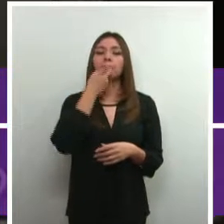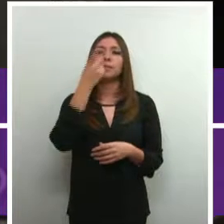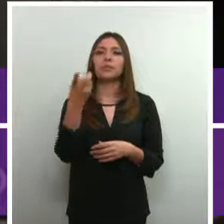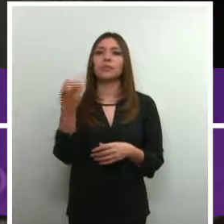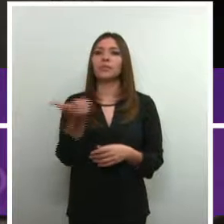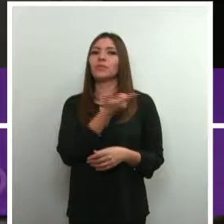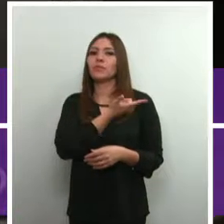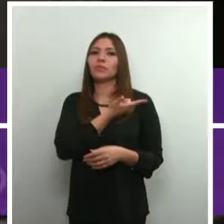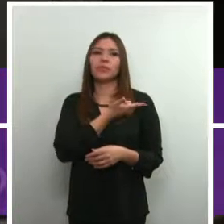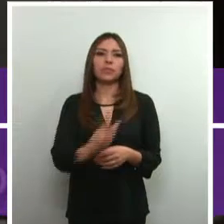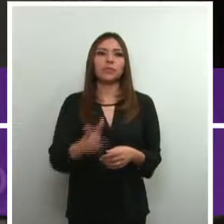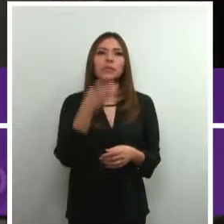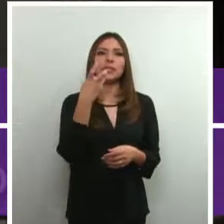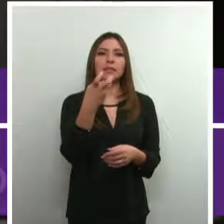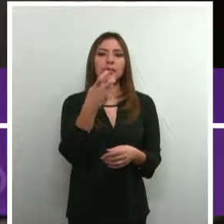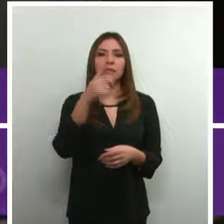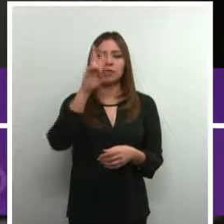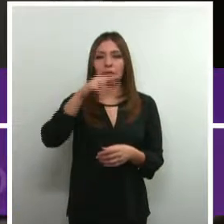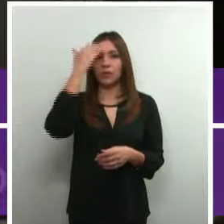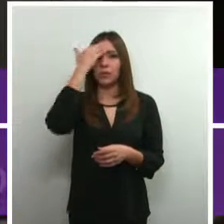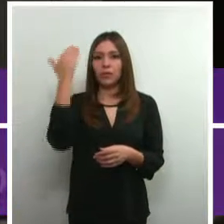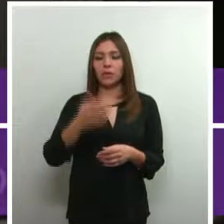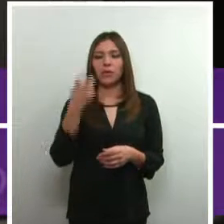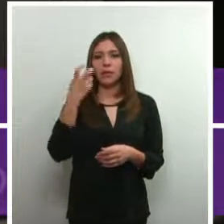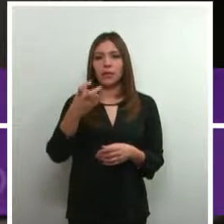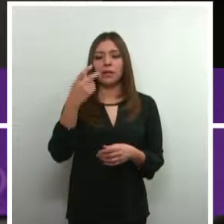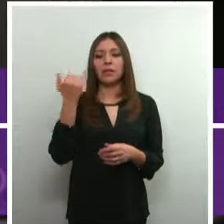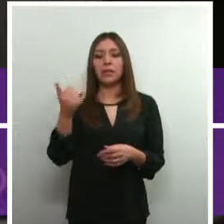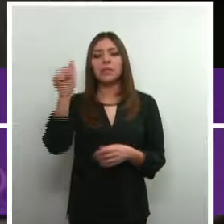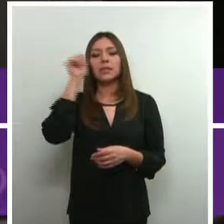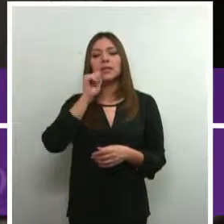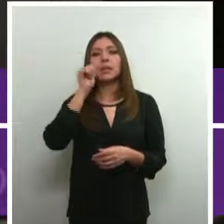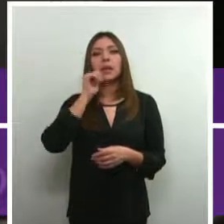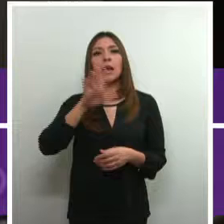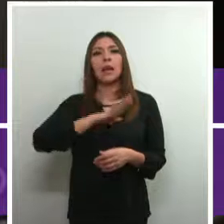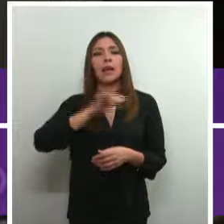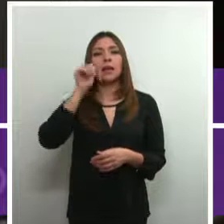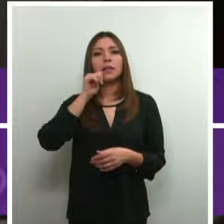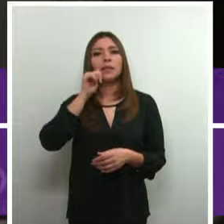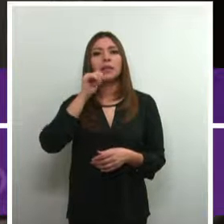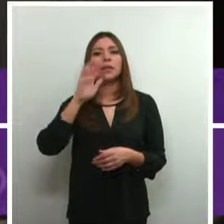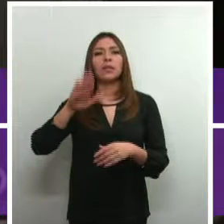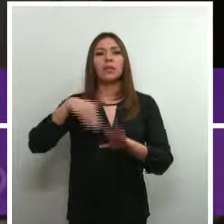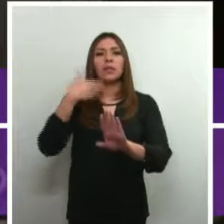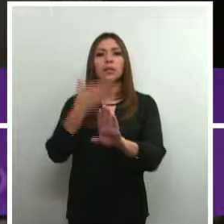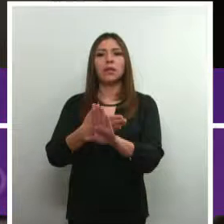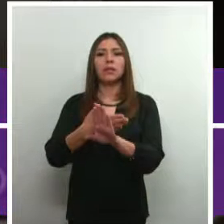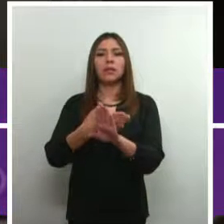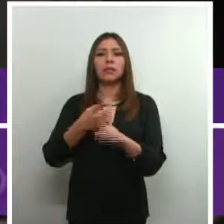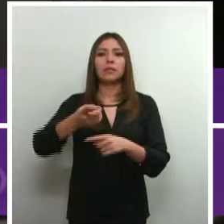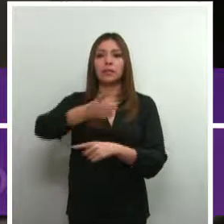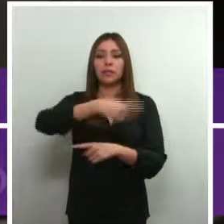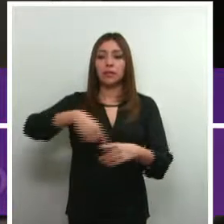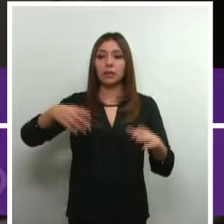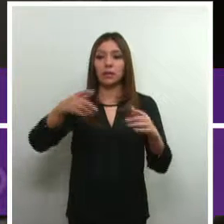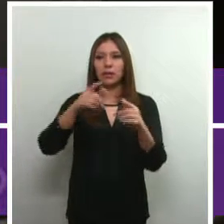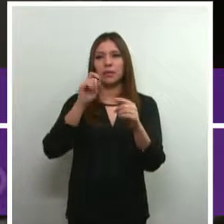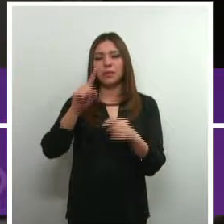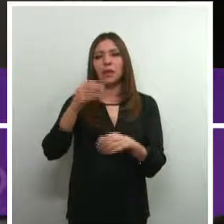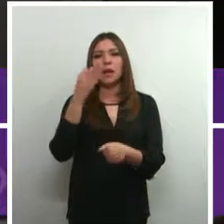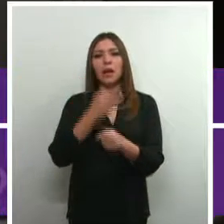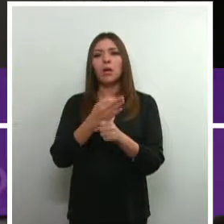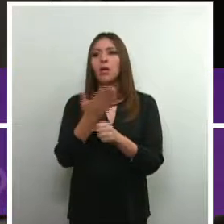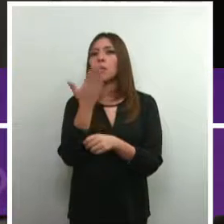acción, pero sobre todo a la que se comete contra un sector que hasta el momento está